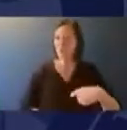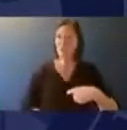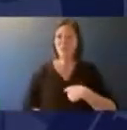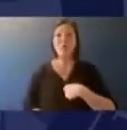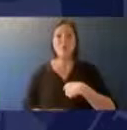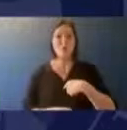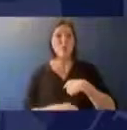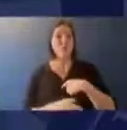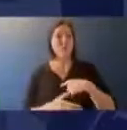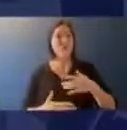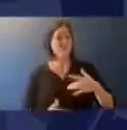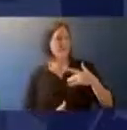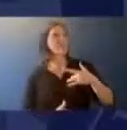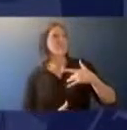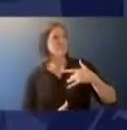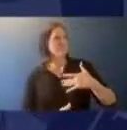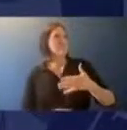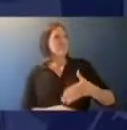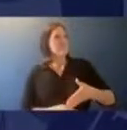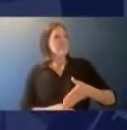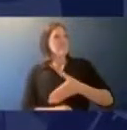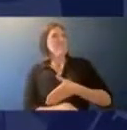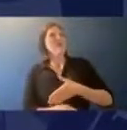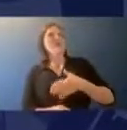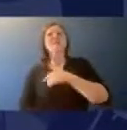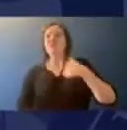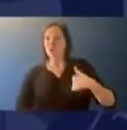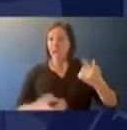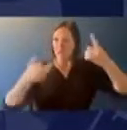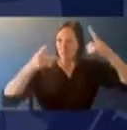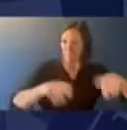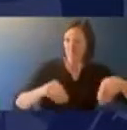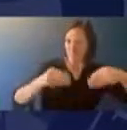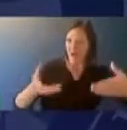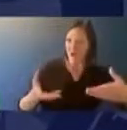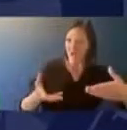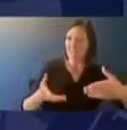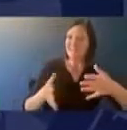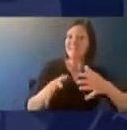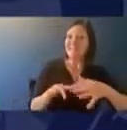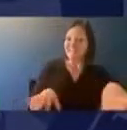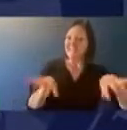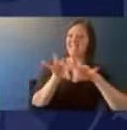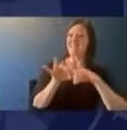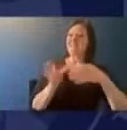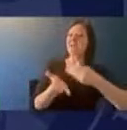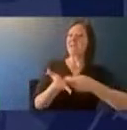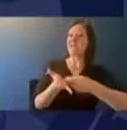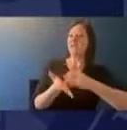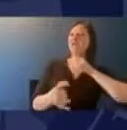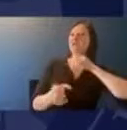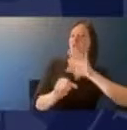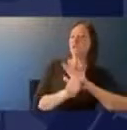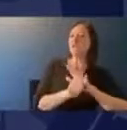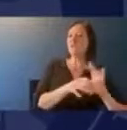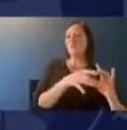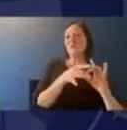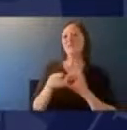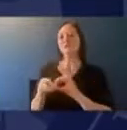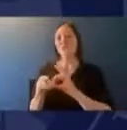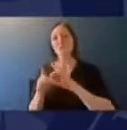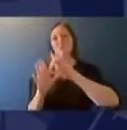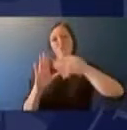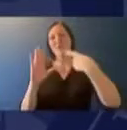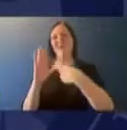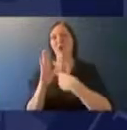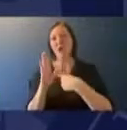que se adoptaron tras la gran crisis financiera. También que el sistema financiero mundial es resiliente. Aún así, ahora habla del techo de deuda y cómo